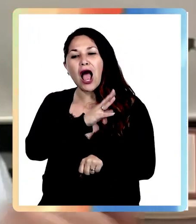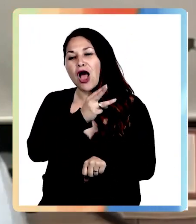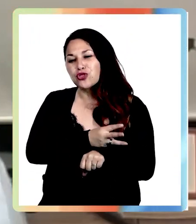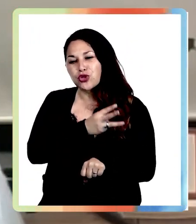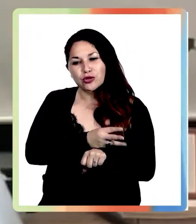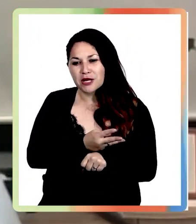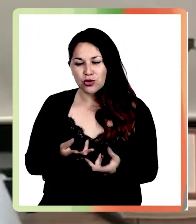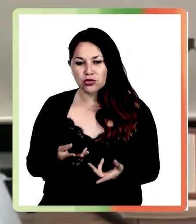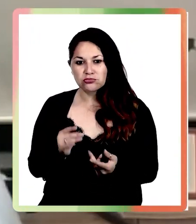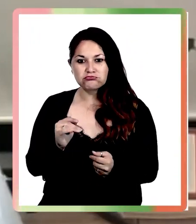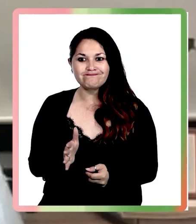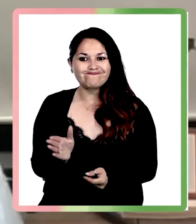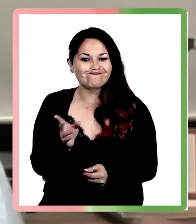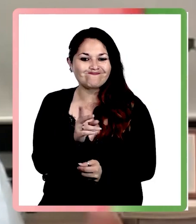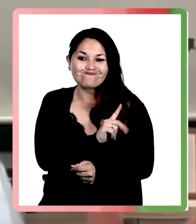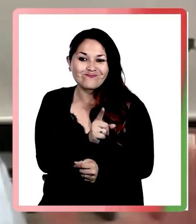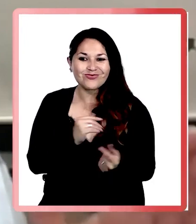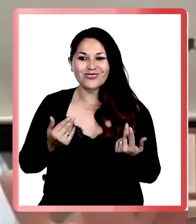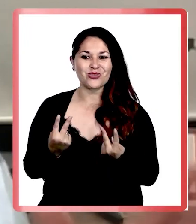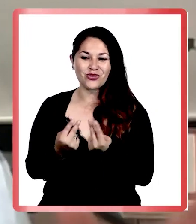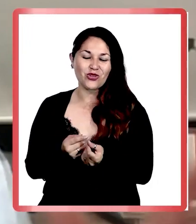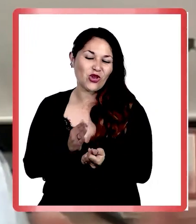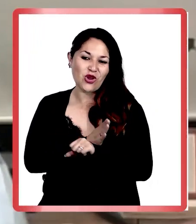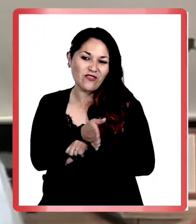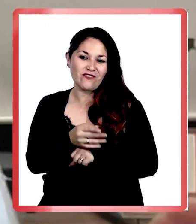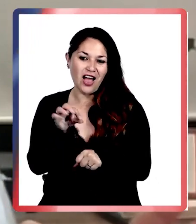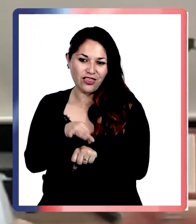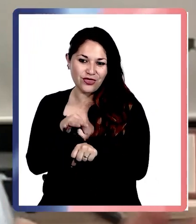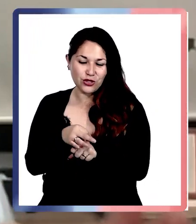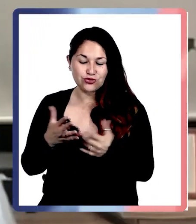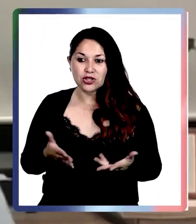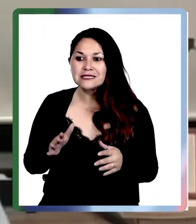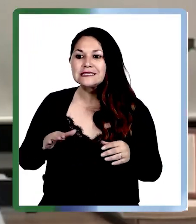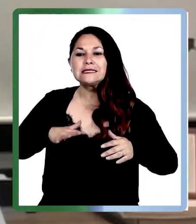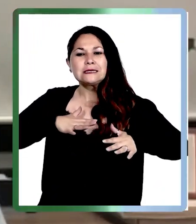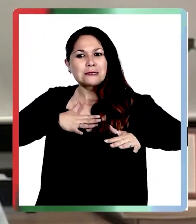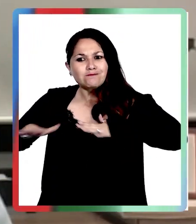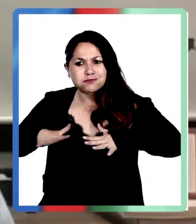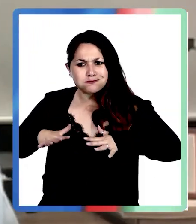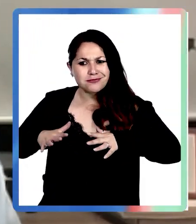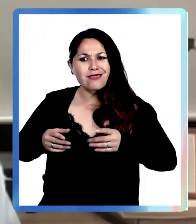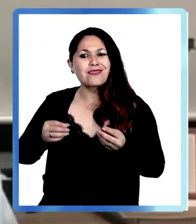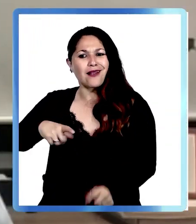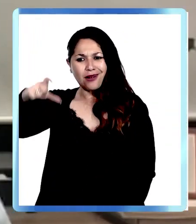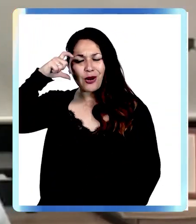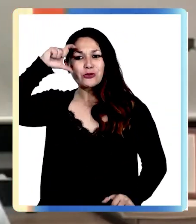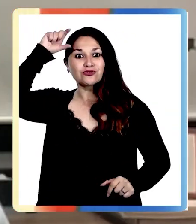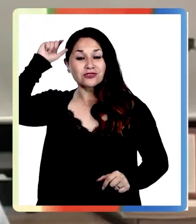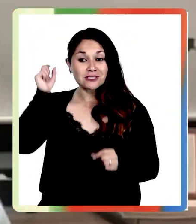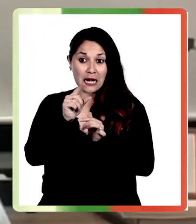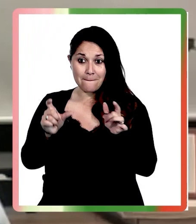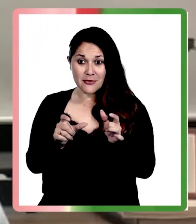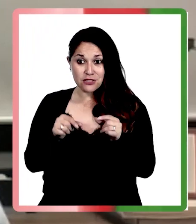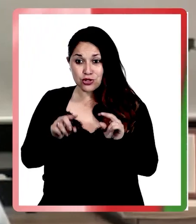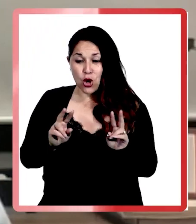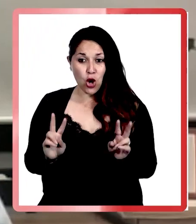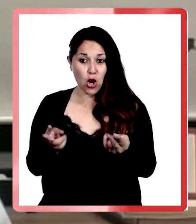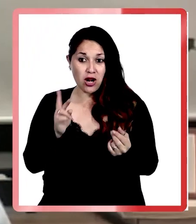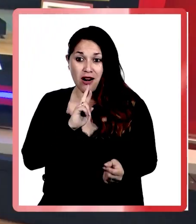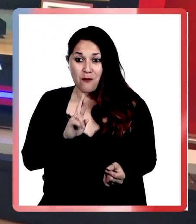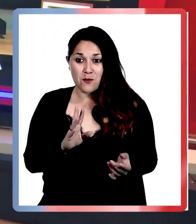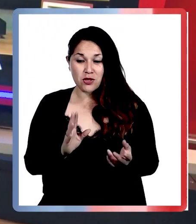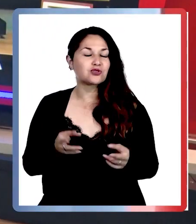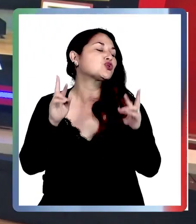y no acude al médico. Entonces aquí hay que remecer, como dices tú, la conciencia de mucha gente para que esto se